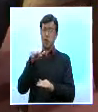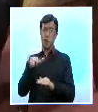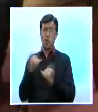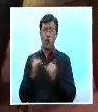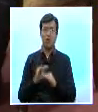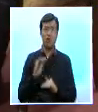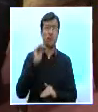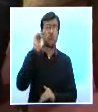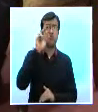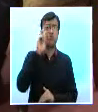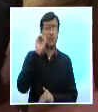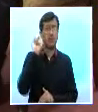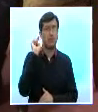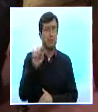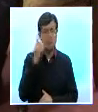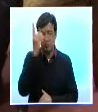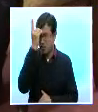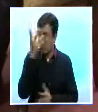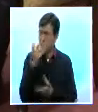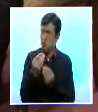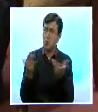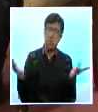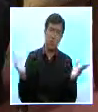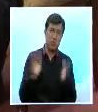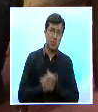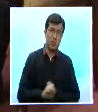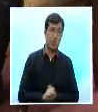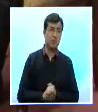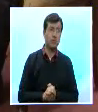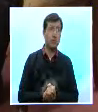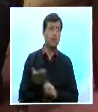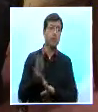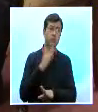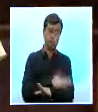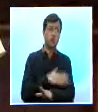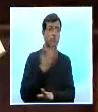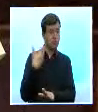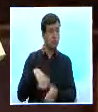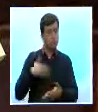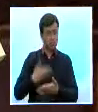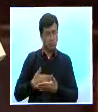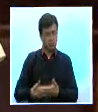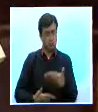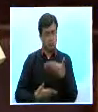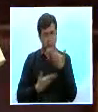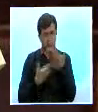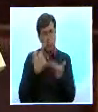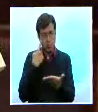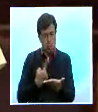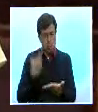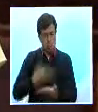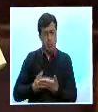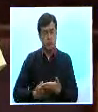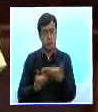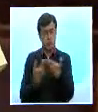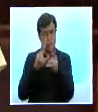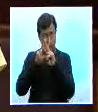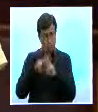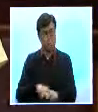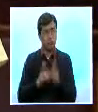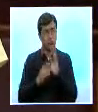no solo en mi caso hay muchos casos presentados documentaciones palpables que se han revisado